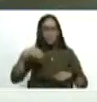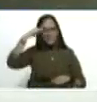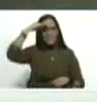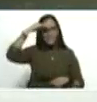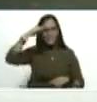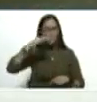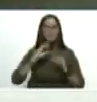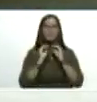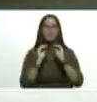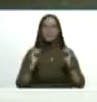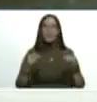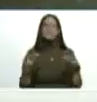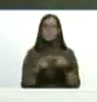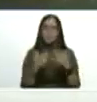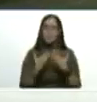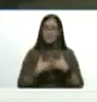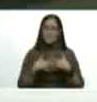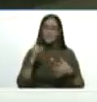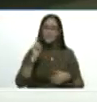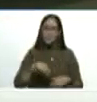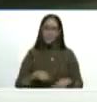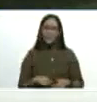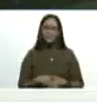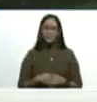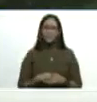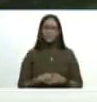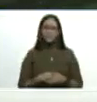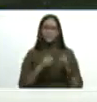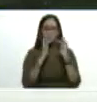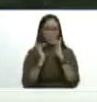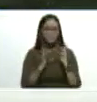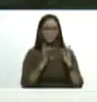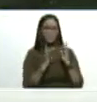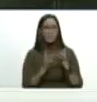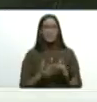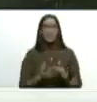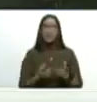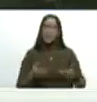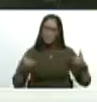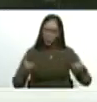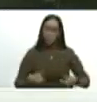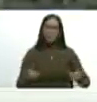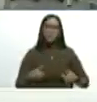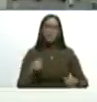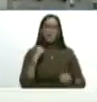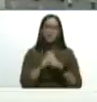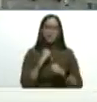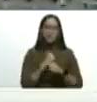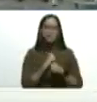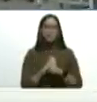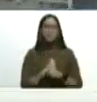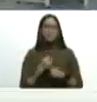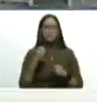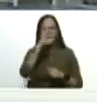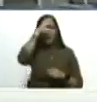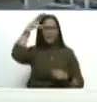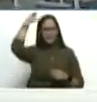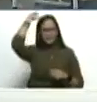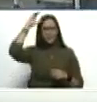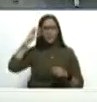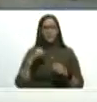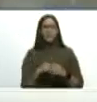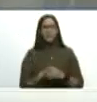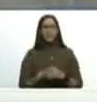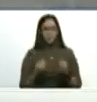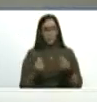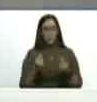al sector empresarial también. Que el sector empresarial ponga su esfuerzo, su trabajo, su capacidad, su